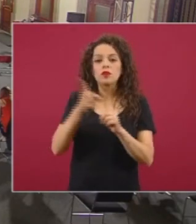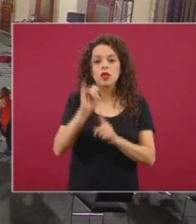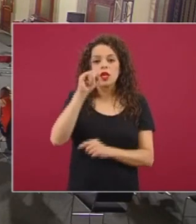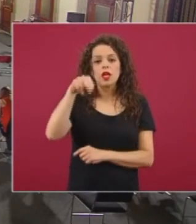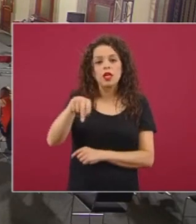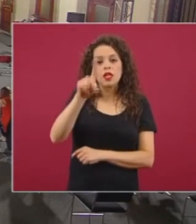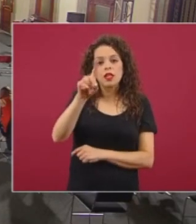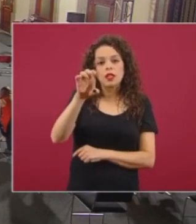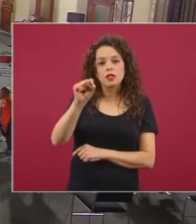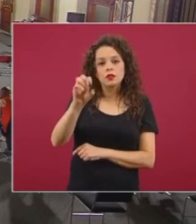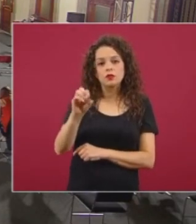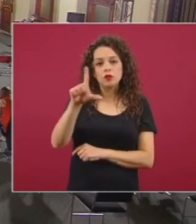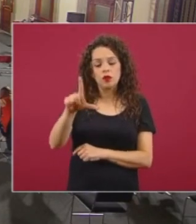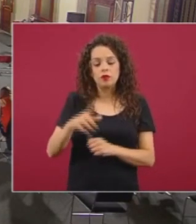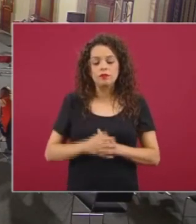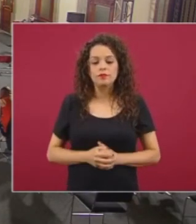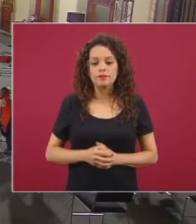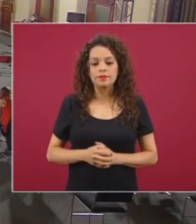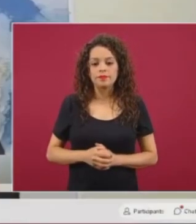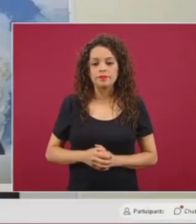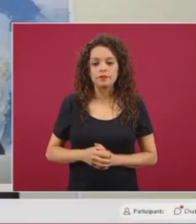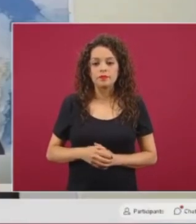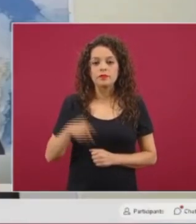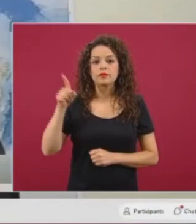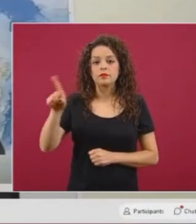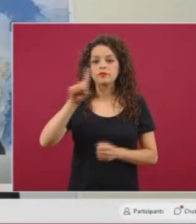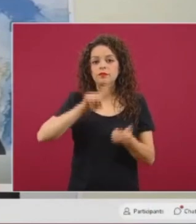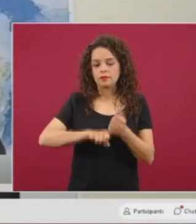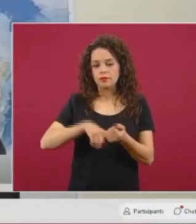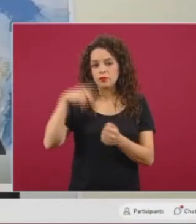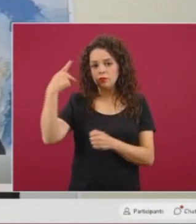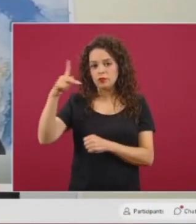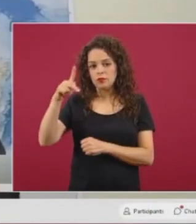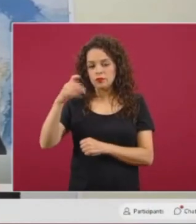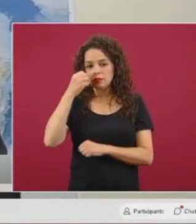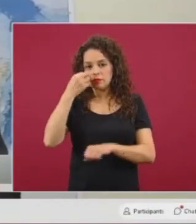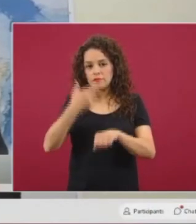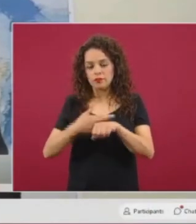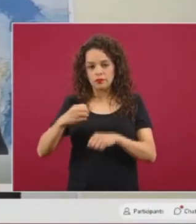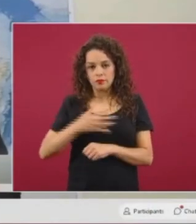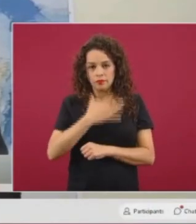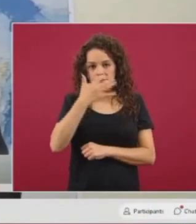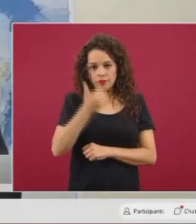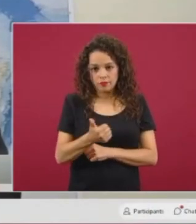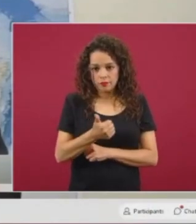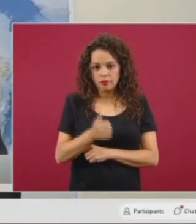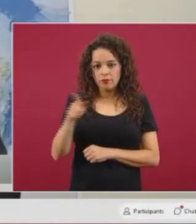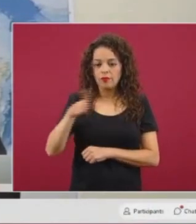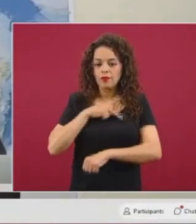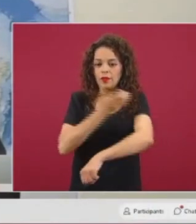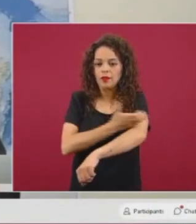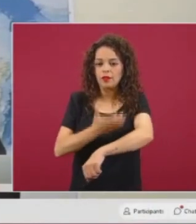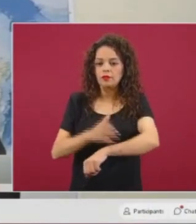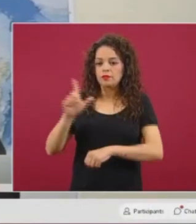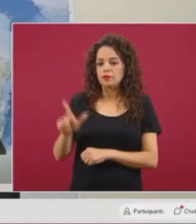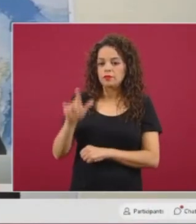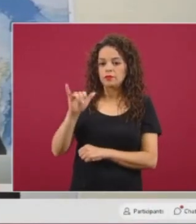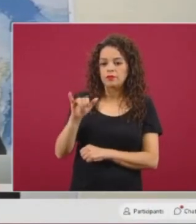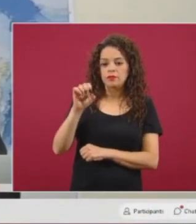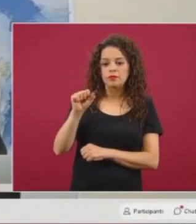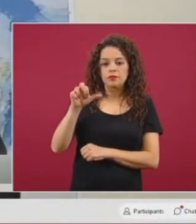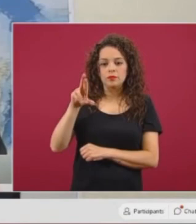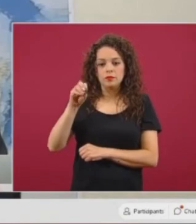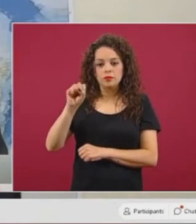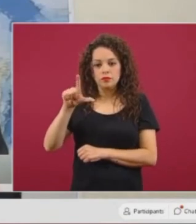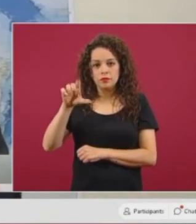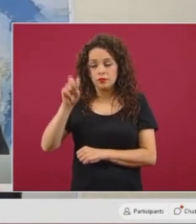Nacional de Desarrollo Social, que depende de la Secretaría de Bienestar y que está al frente de nuestra querida compañera Luz Rosales Esteva, quien es una